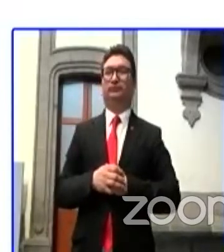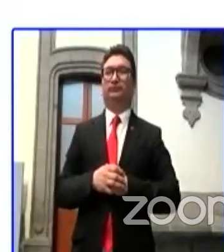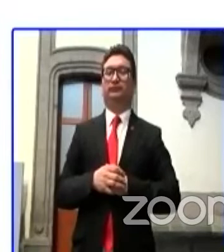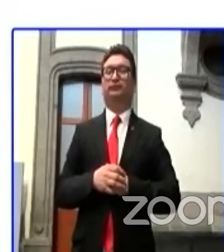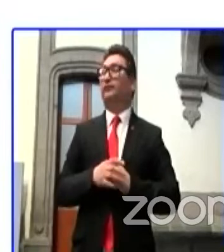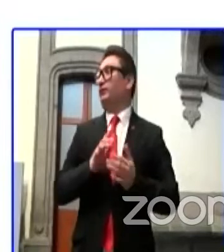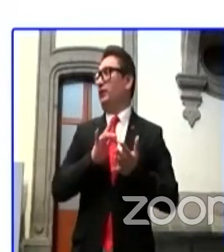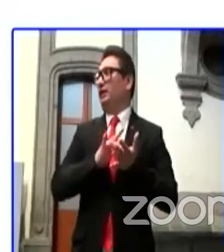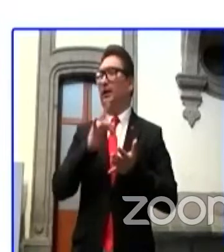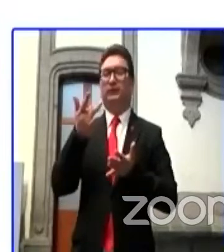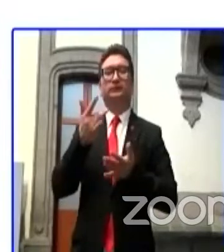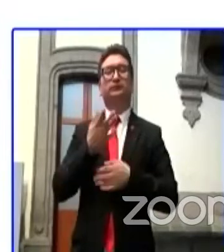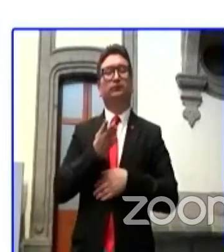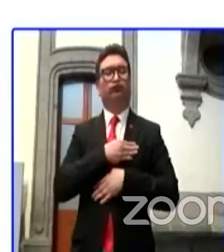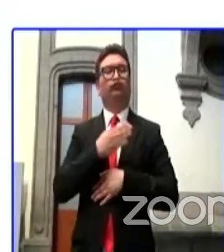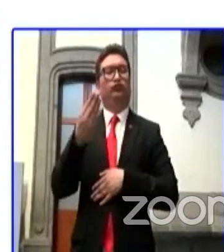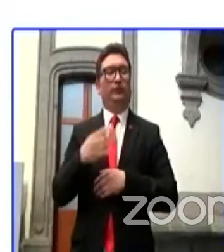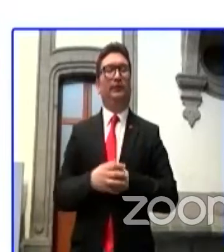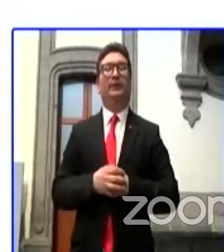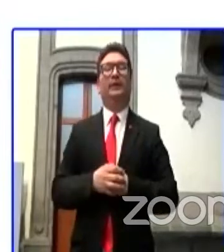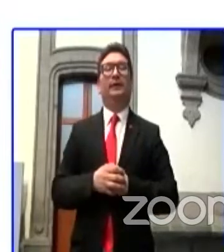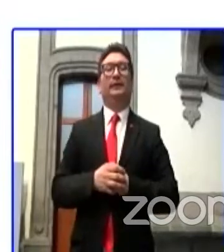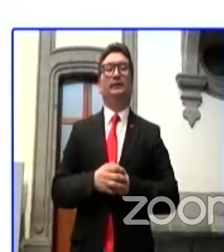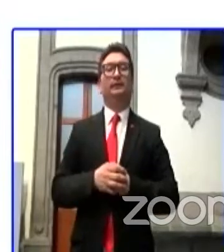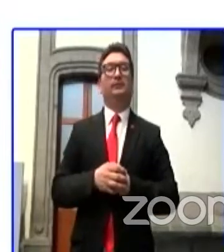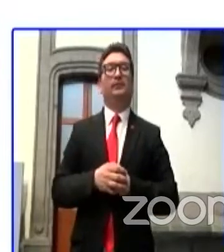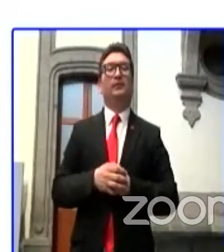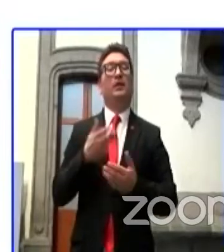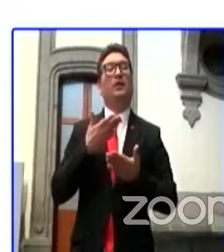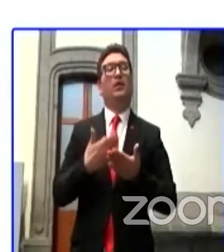Gracias. Pues bueno, vamos a dar pie